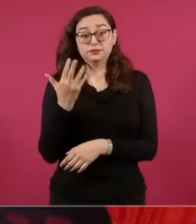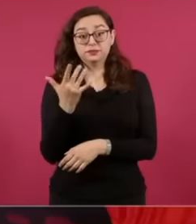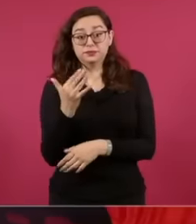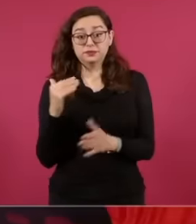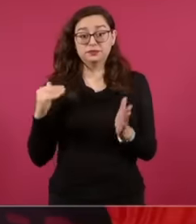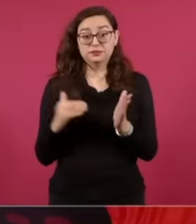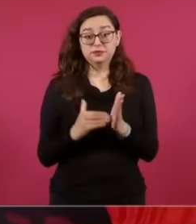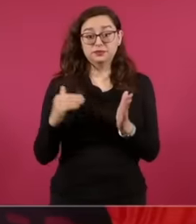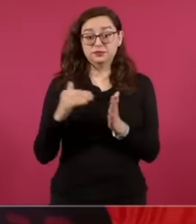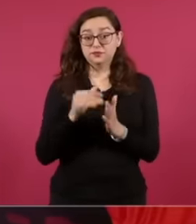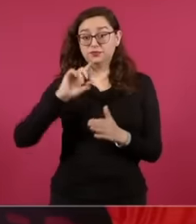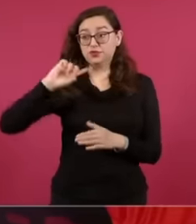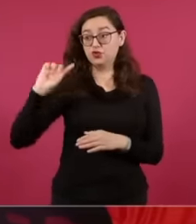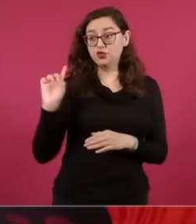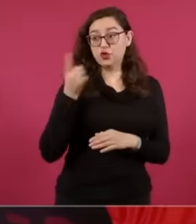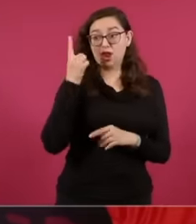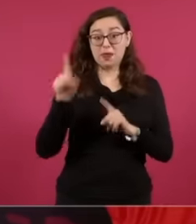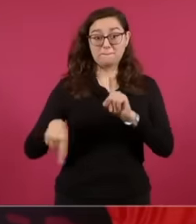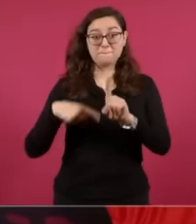de dólares más.